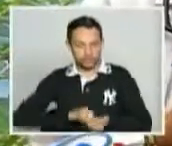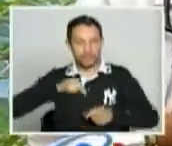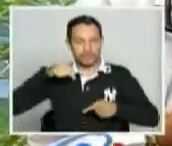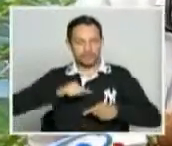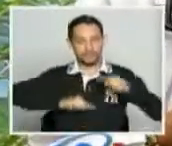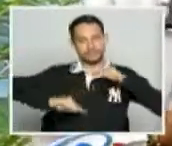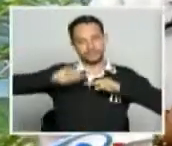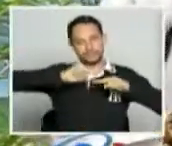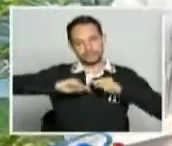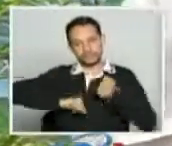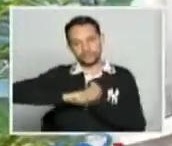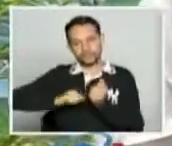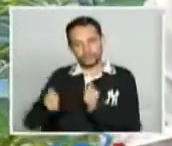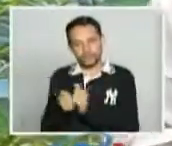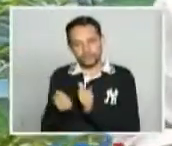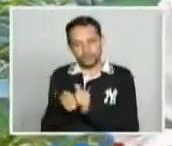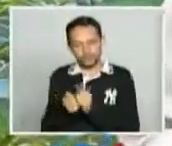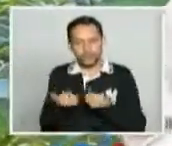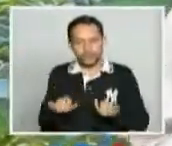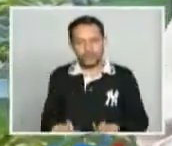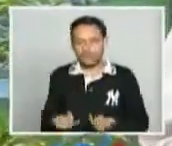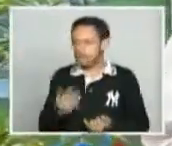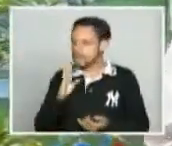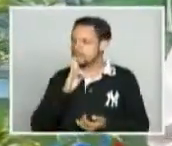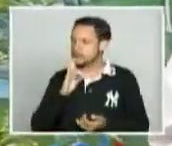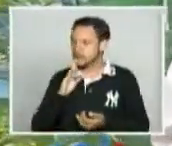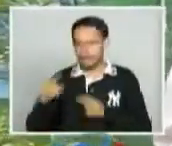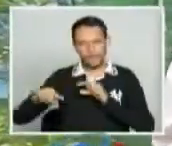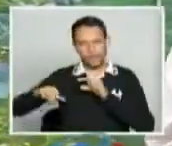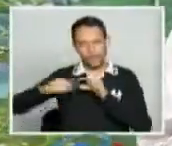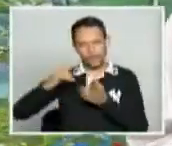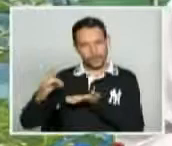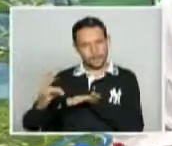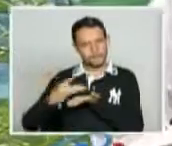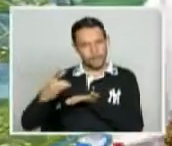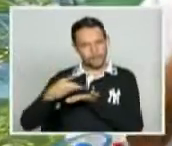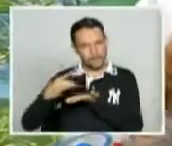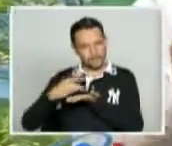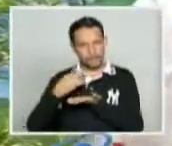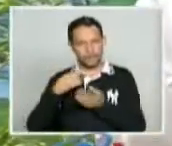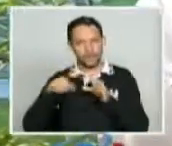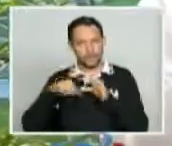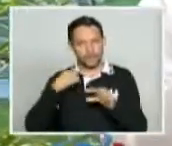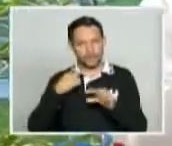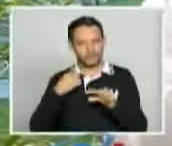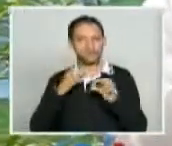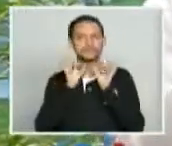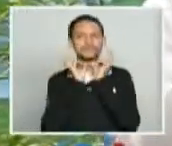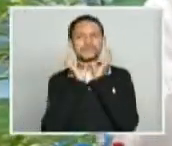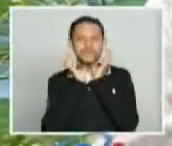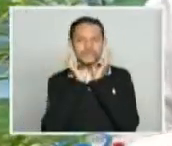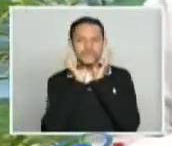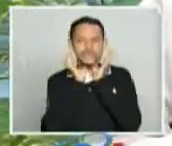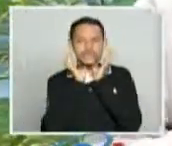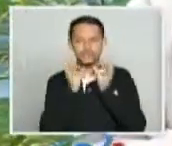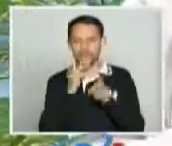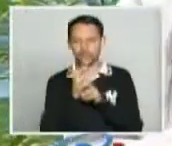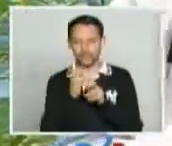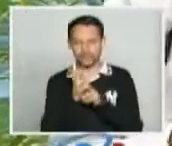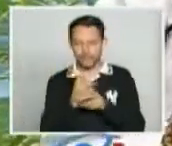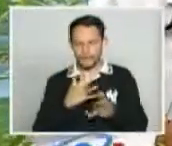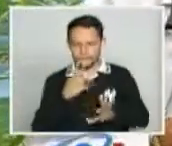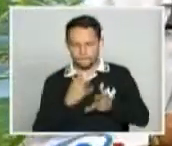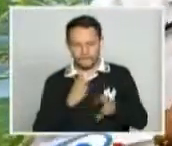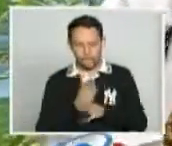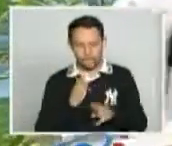espacio. Y llegan a la consulta preguntas frecuentes que tienen que ver, por ejemplo, con la tiroides. Y las personas dicen,